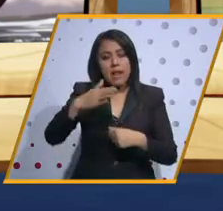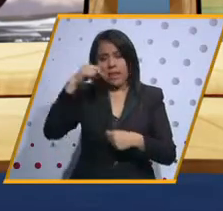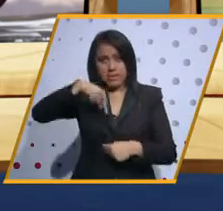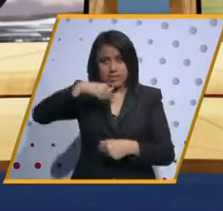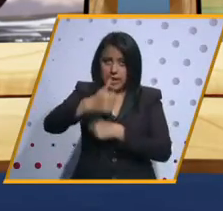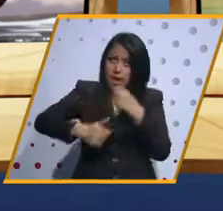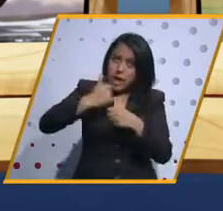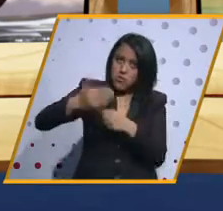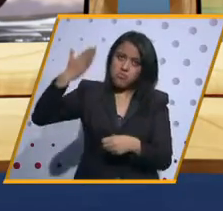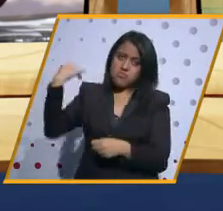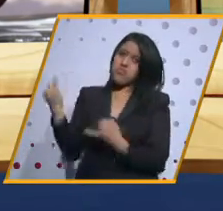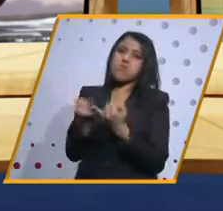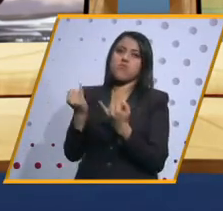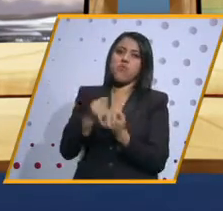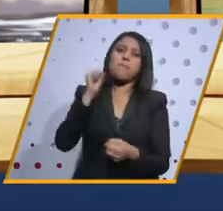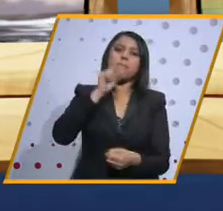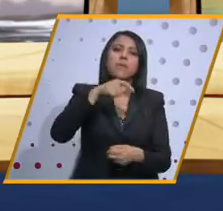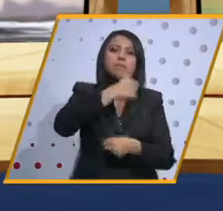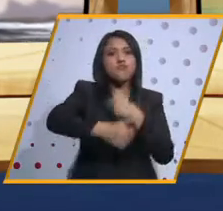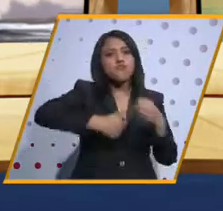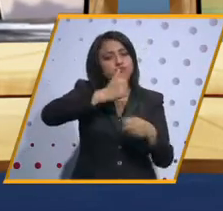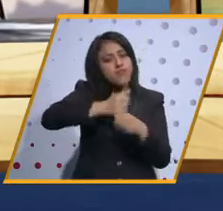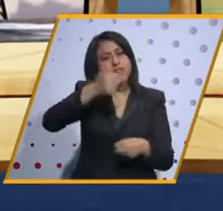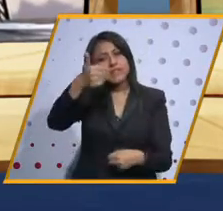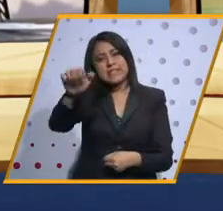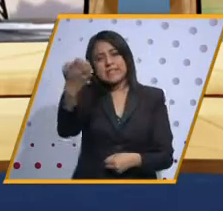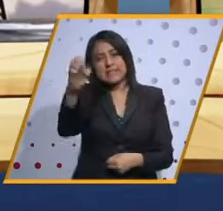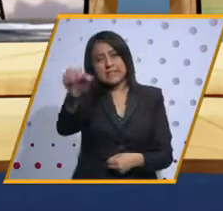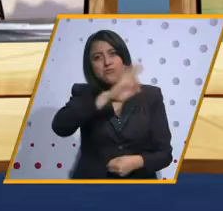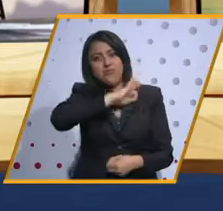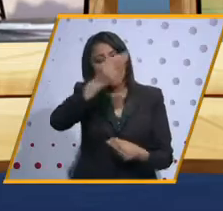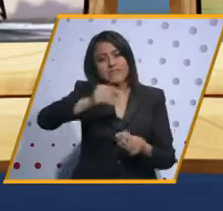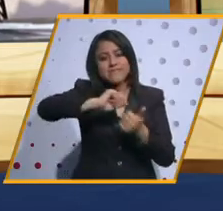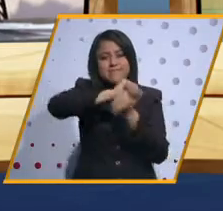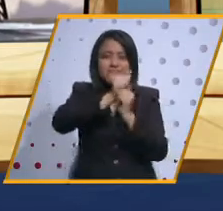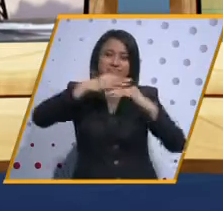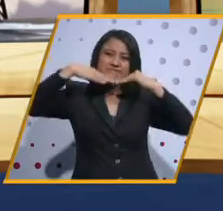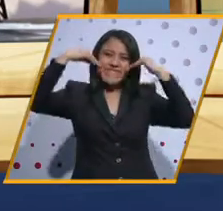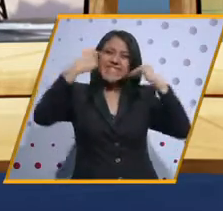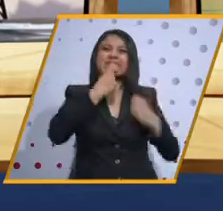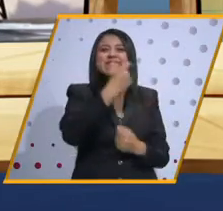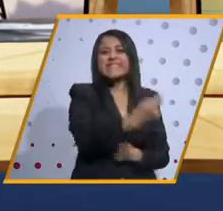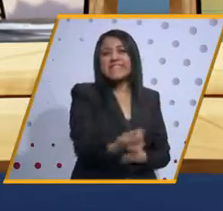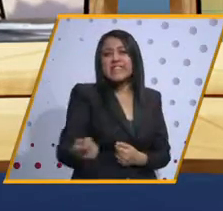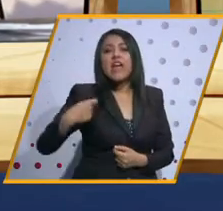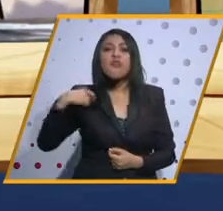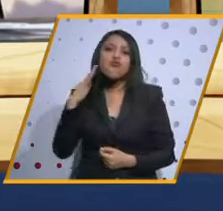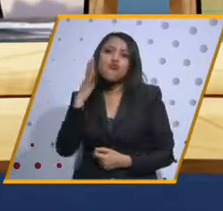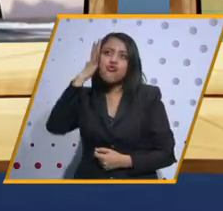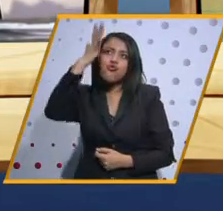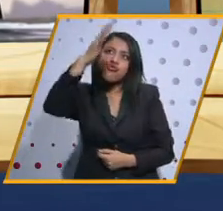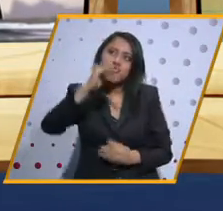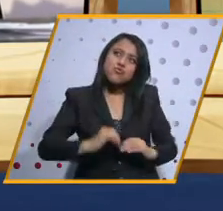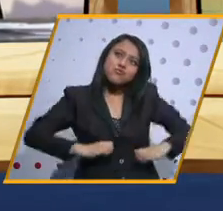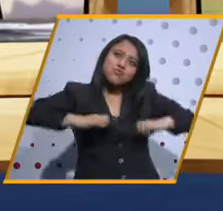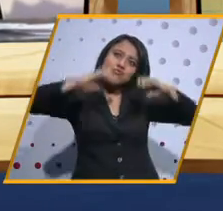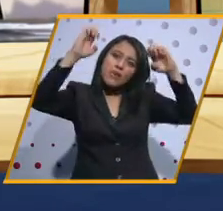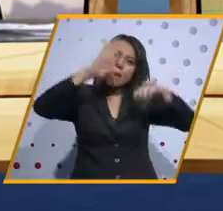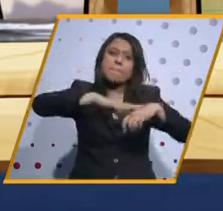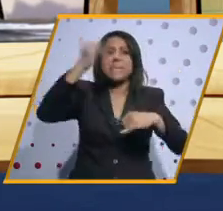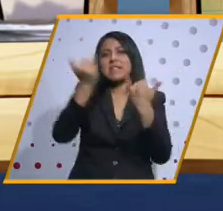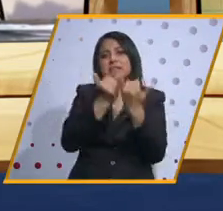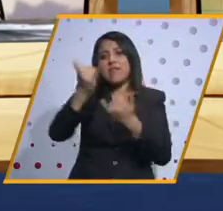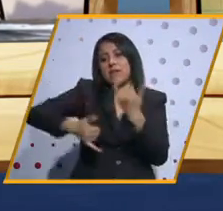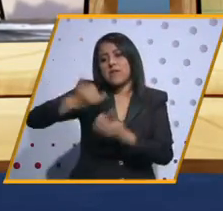de sonrisas este país el 6 de enero. Y esos niños que van a recibir esos juguetes nos van a ayudar los siguientes años a seguir recaudando.